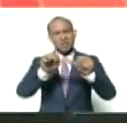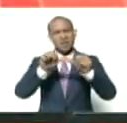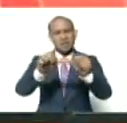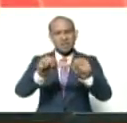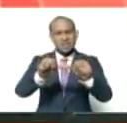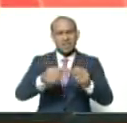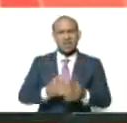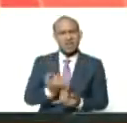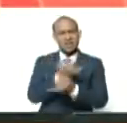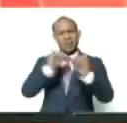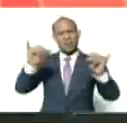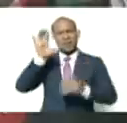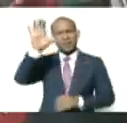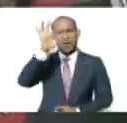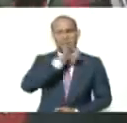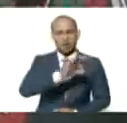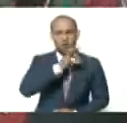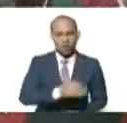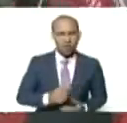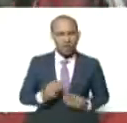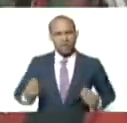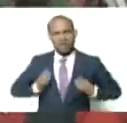¡Independencia y patria socialista!